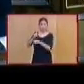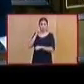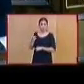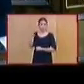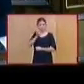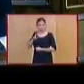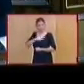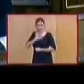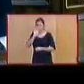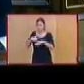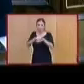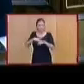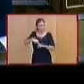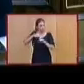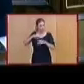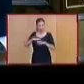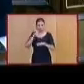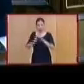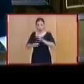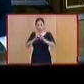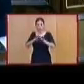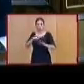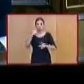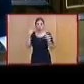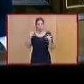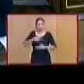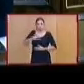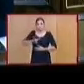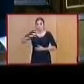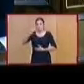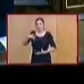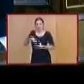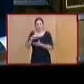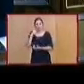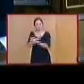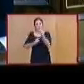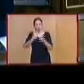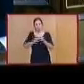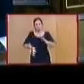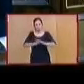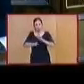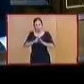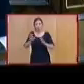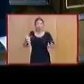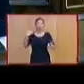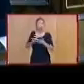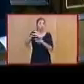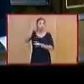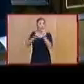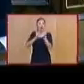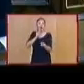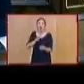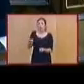para mantener los niveles de ocupación del sector motor de la economía canaria hasta tanto en cuanto estén los nuevos presupuestos que usted anunció ayer.